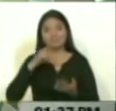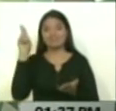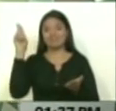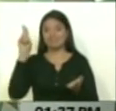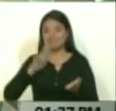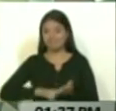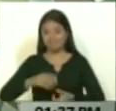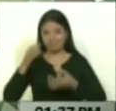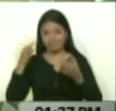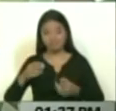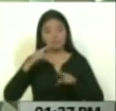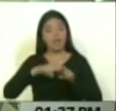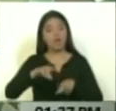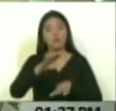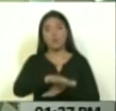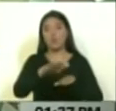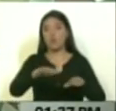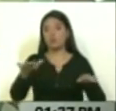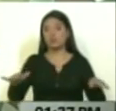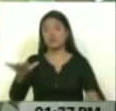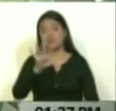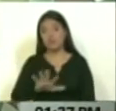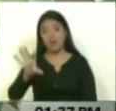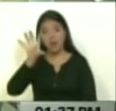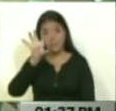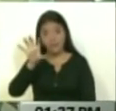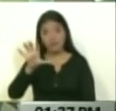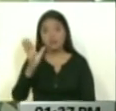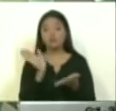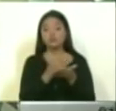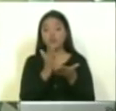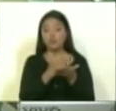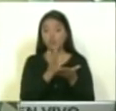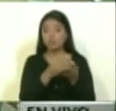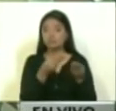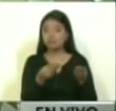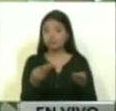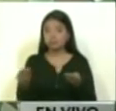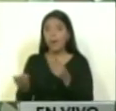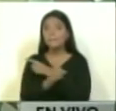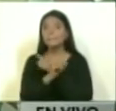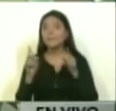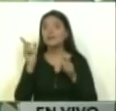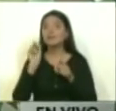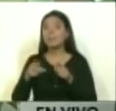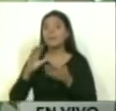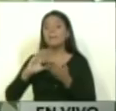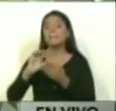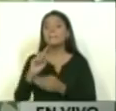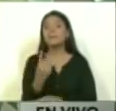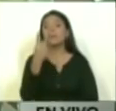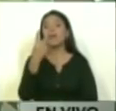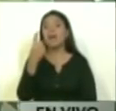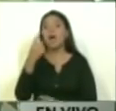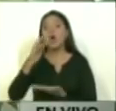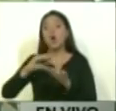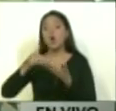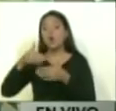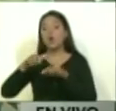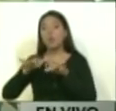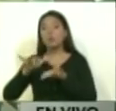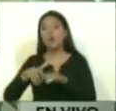a los niños y a las niñas de nuestra patria sus libros, pero también su primera computadora. Ese era el sueño de Chávez y lo